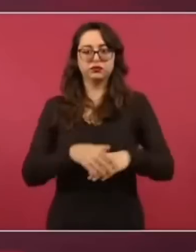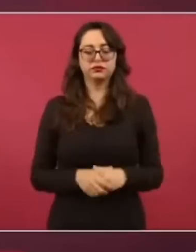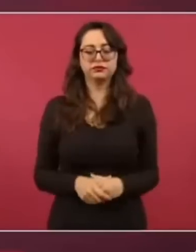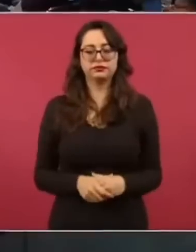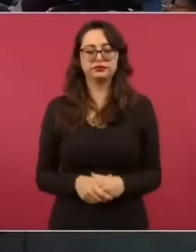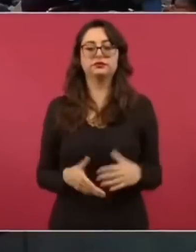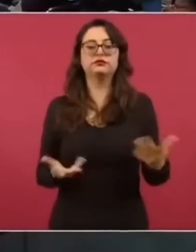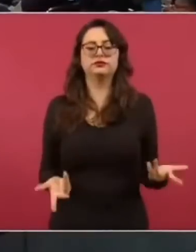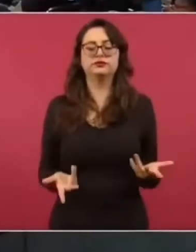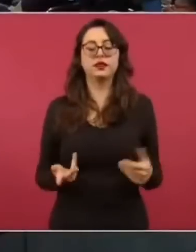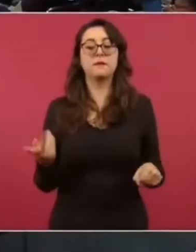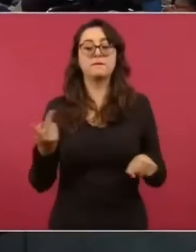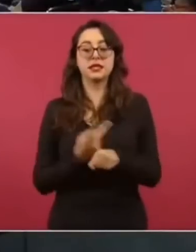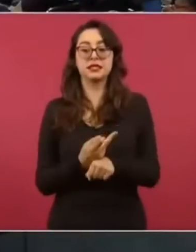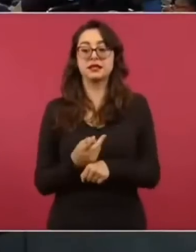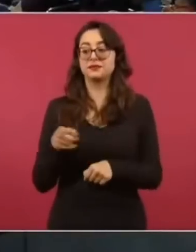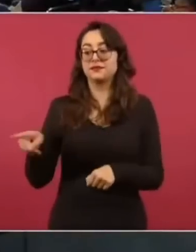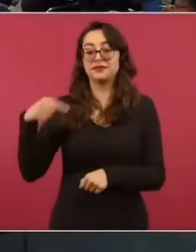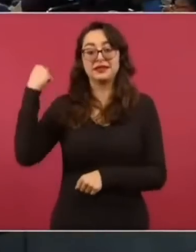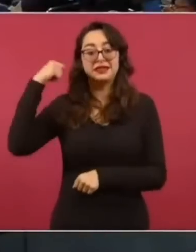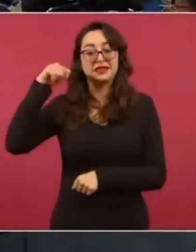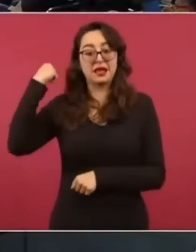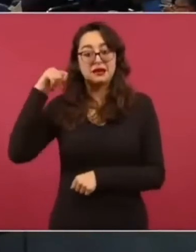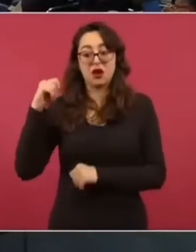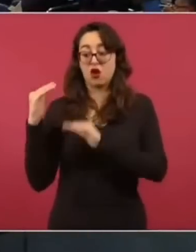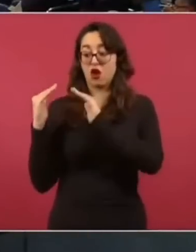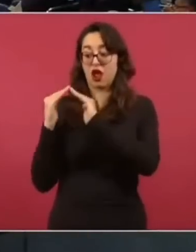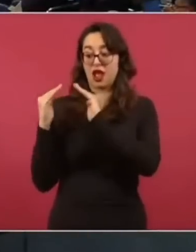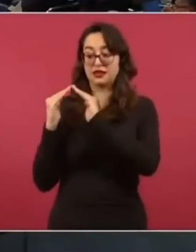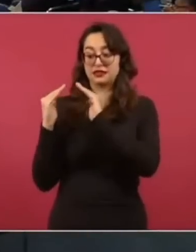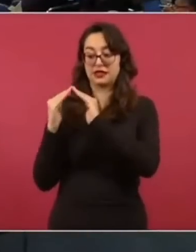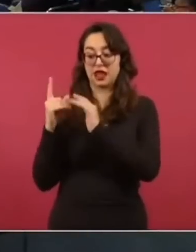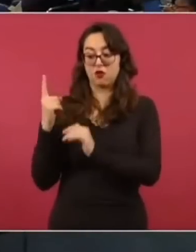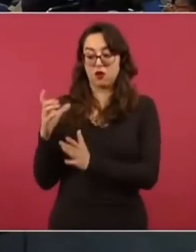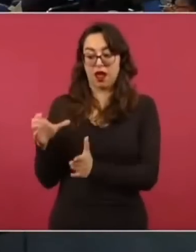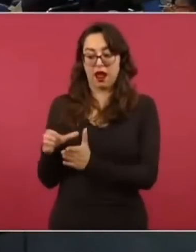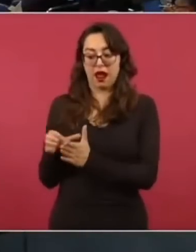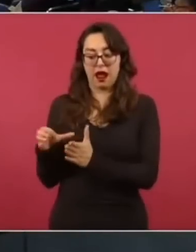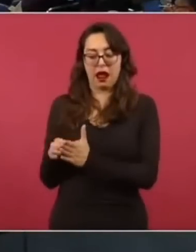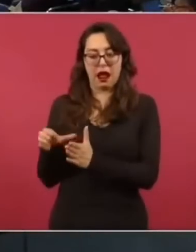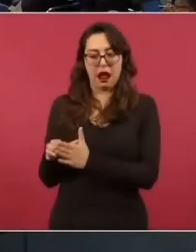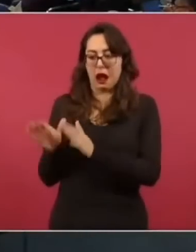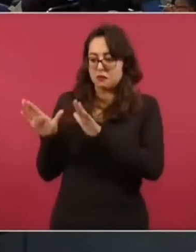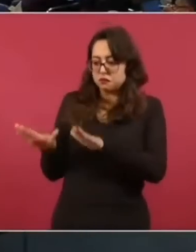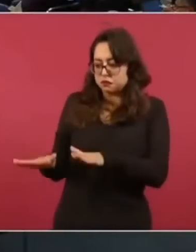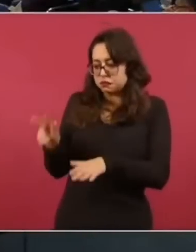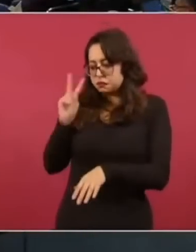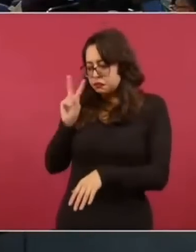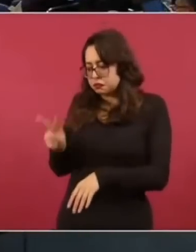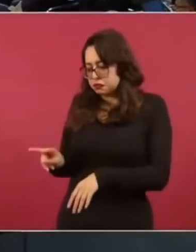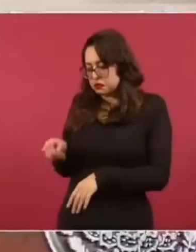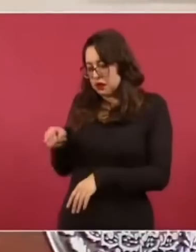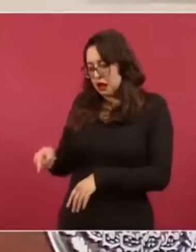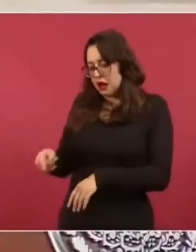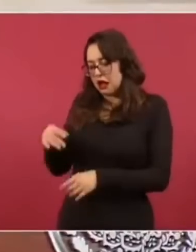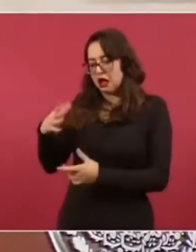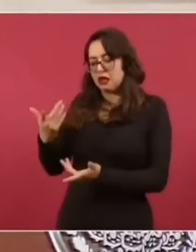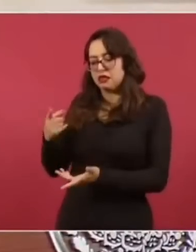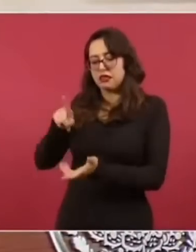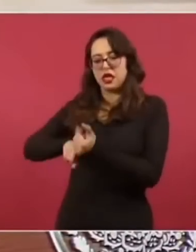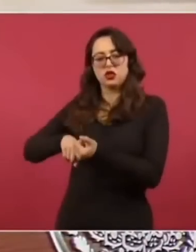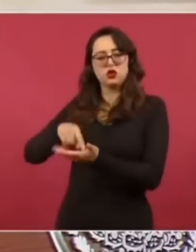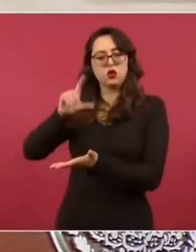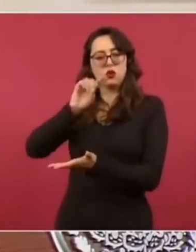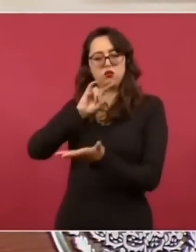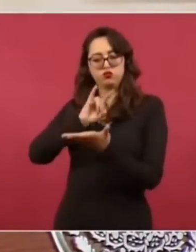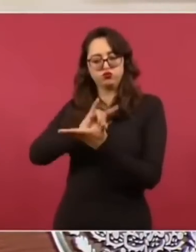entregaron unas cajas que pensaron que eran boletas que habían utilizado para el fraude electoral. Y